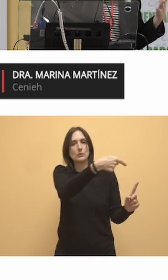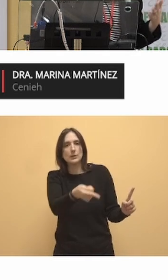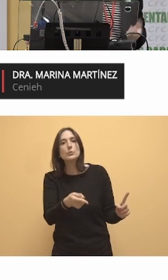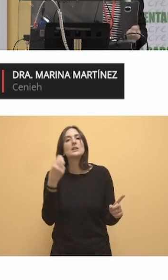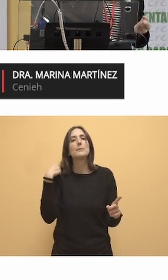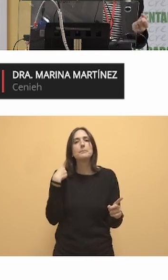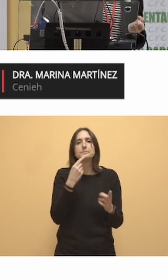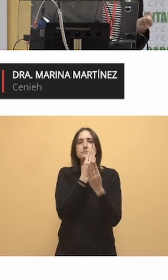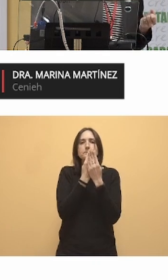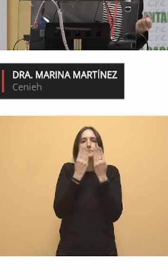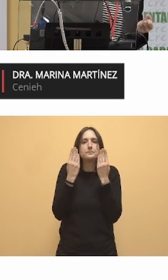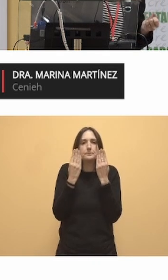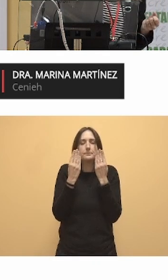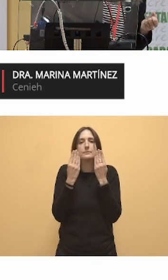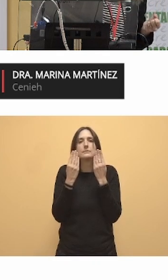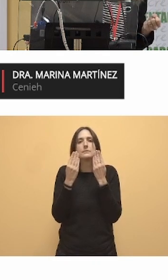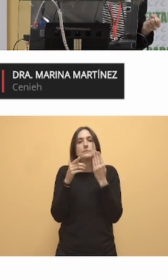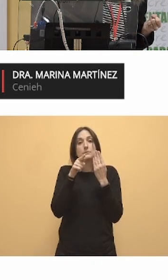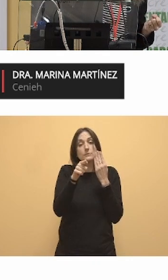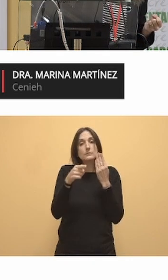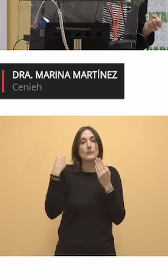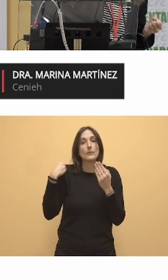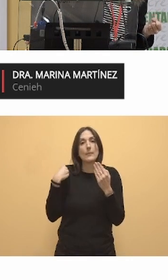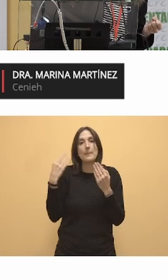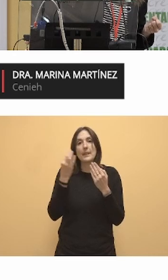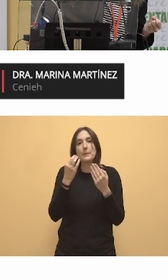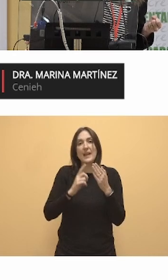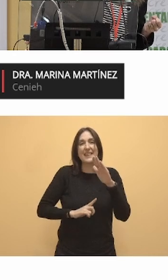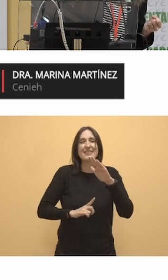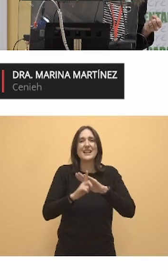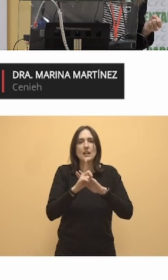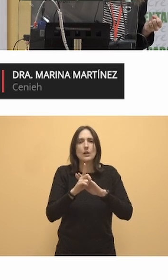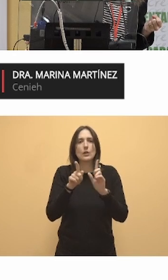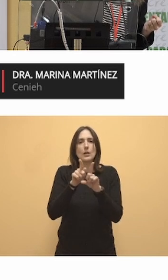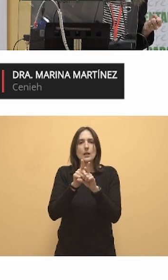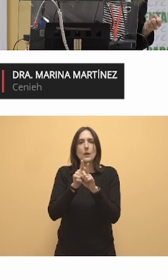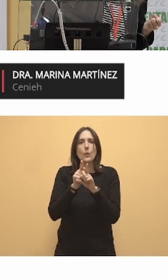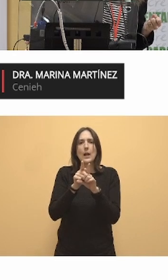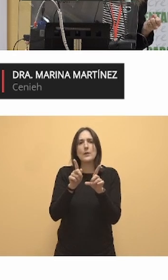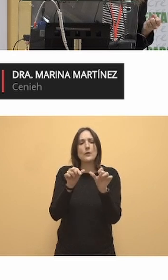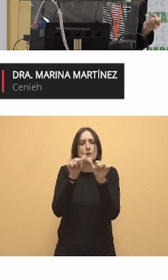plana, donde tuvieron que desarrollar una cresta sagital